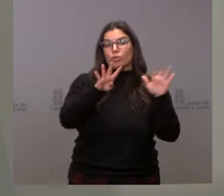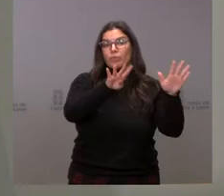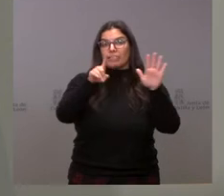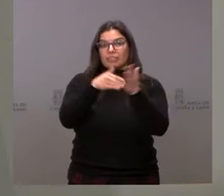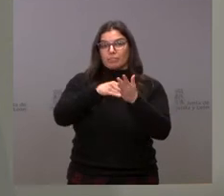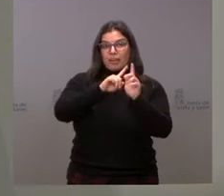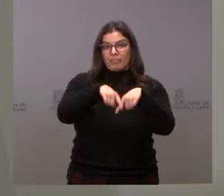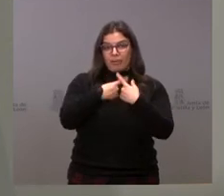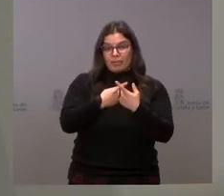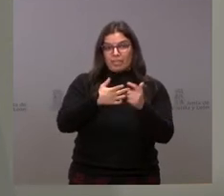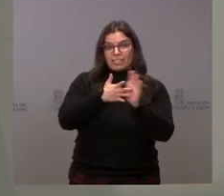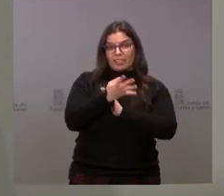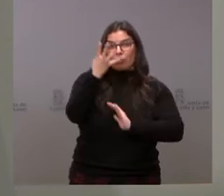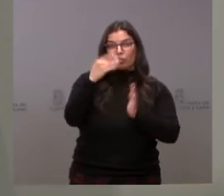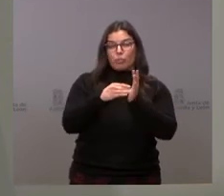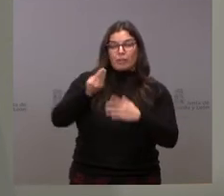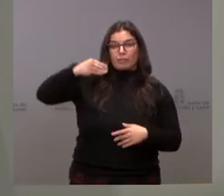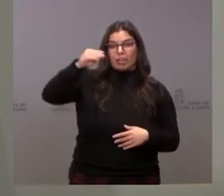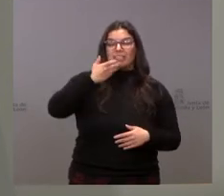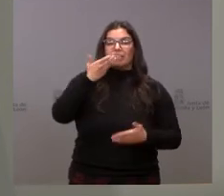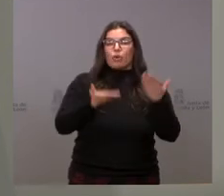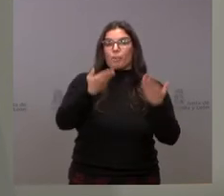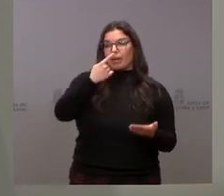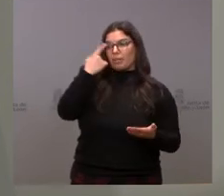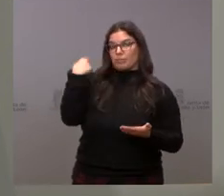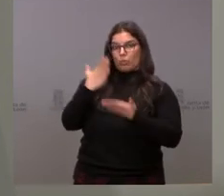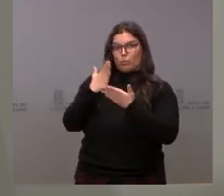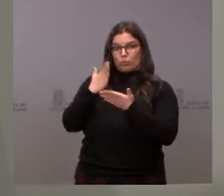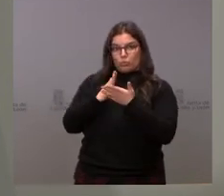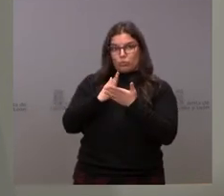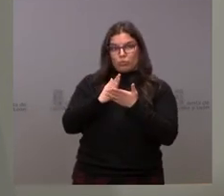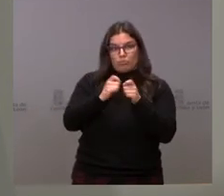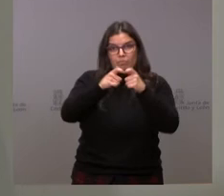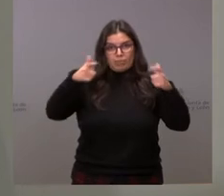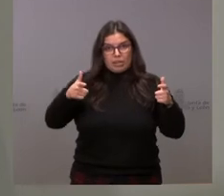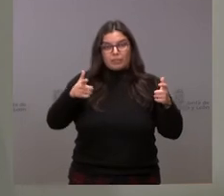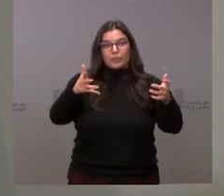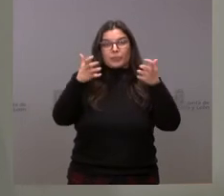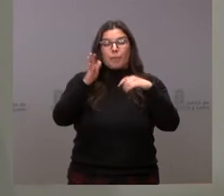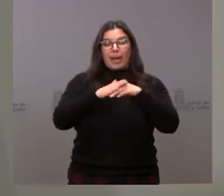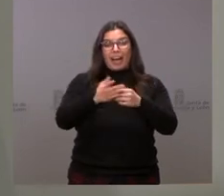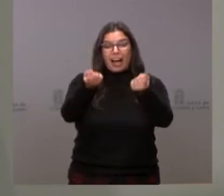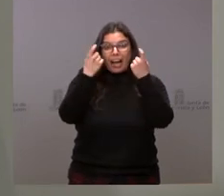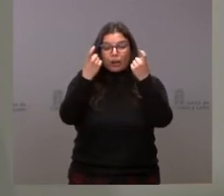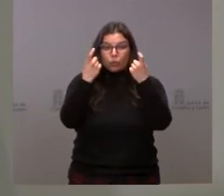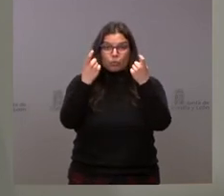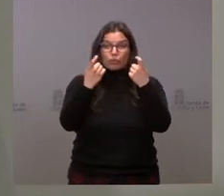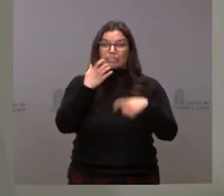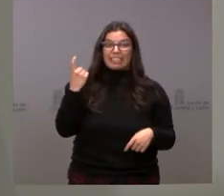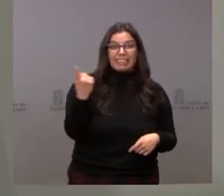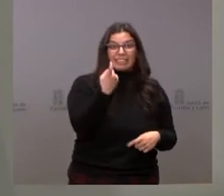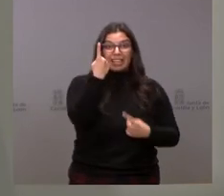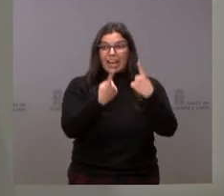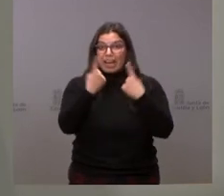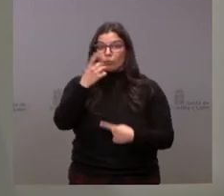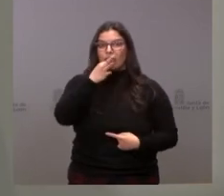casi 4.000 más que en el curso anterior de tal forma que ningún alumno de castilla y león' pueda tener